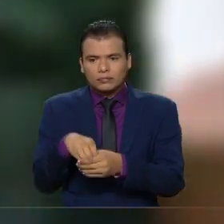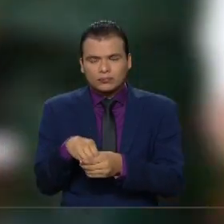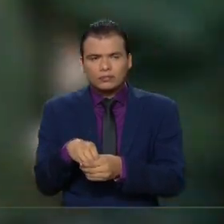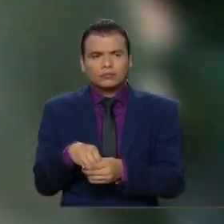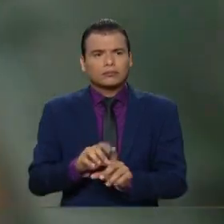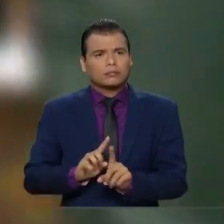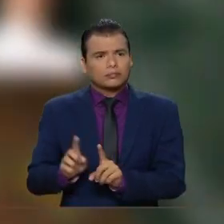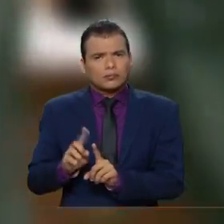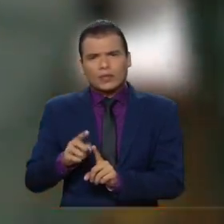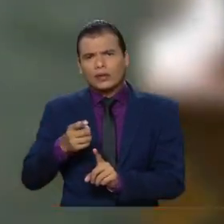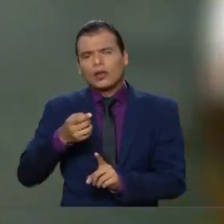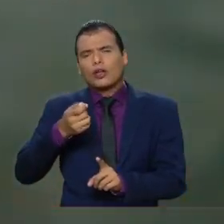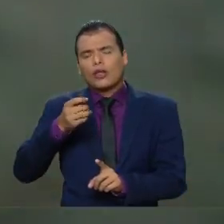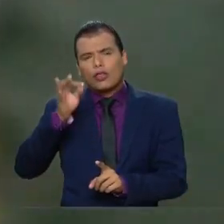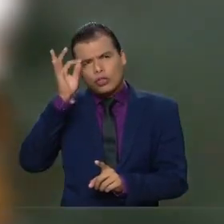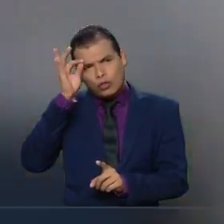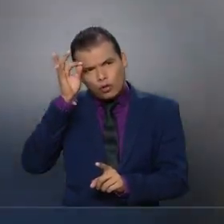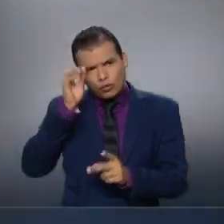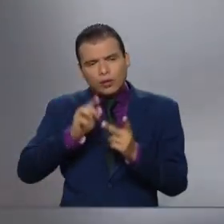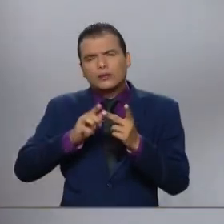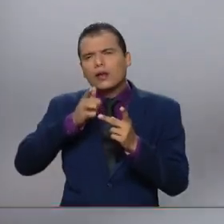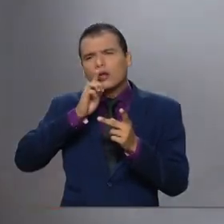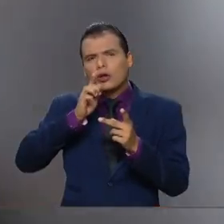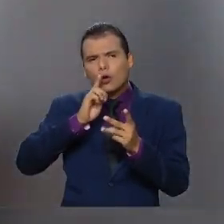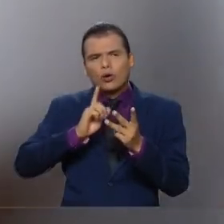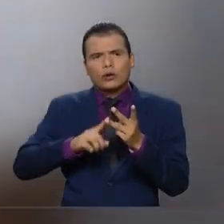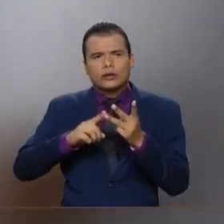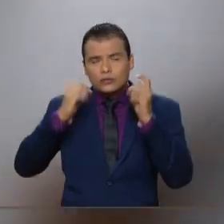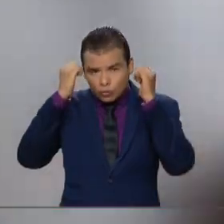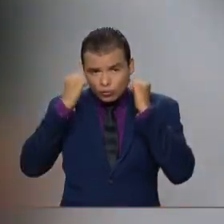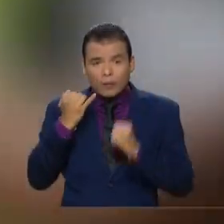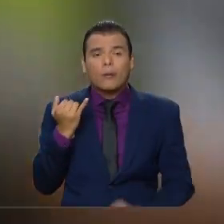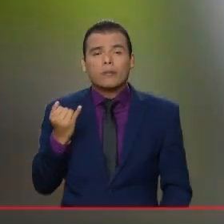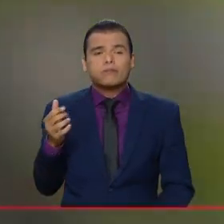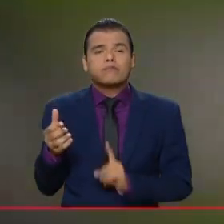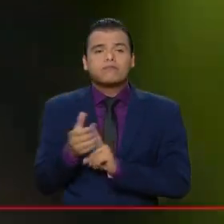de estupefacientes, licores y hasta condones.